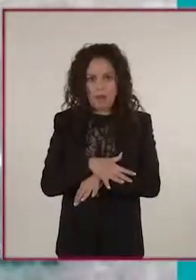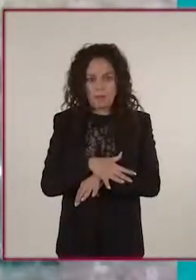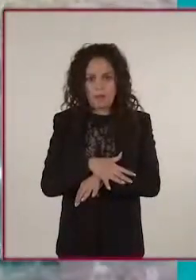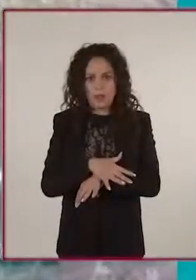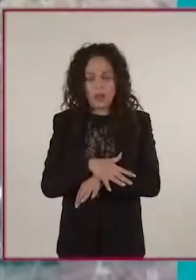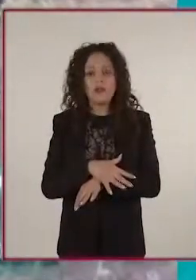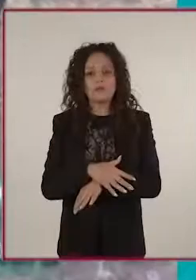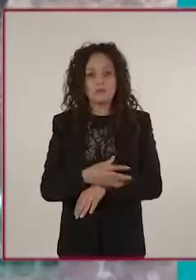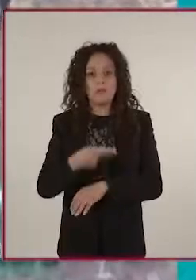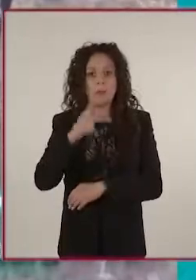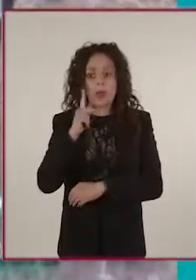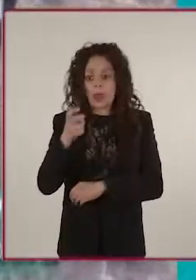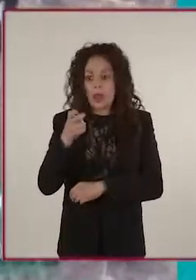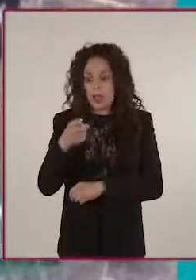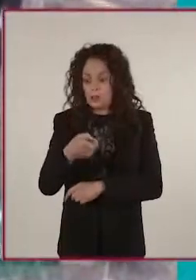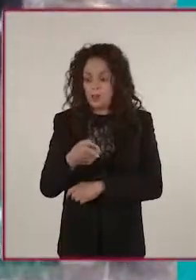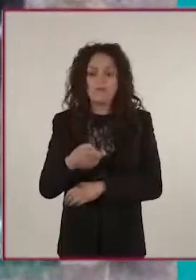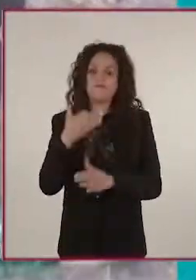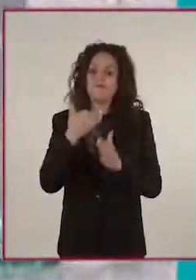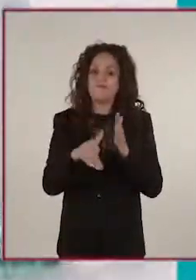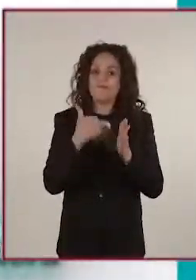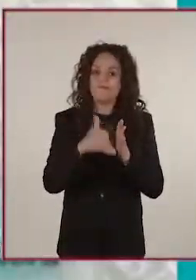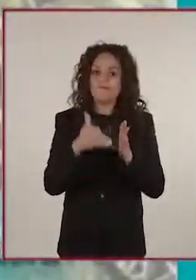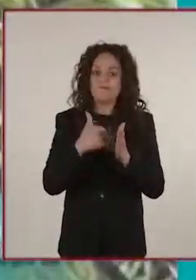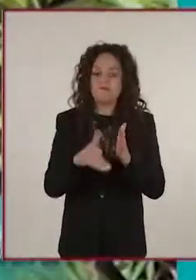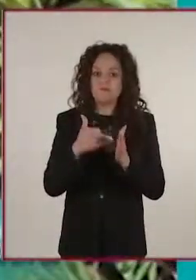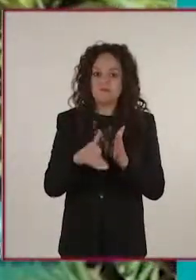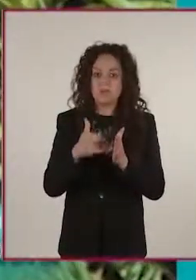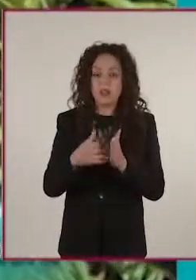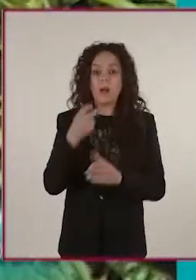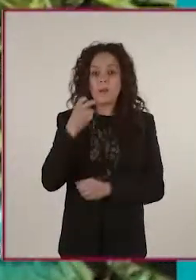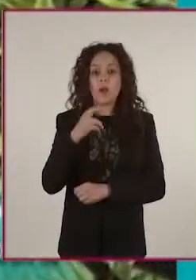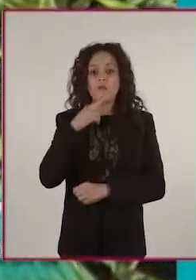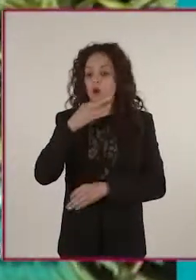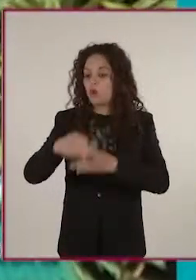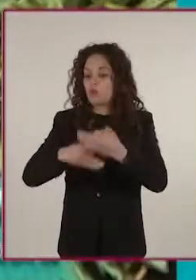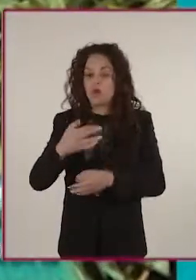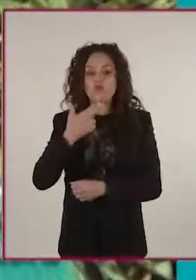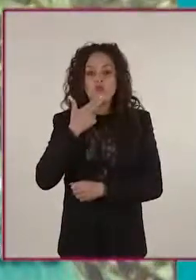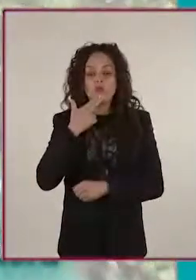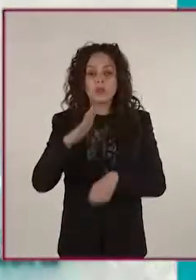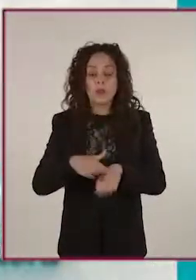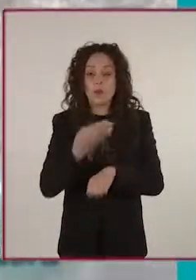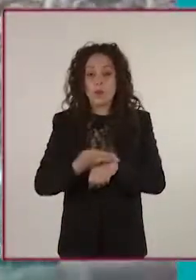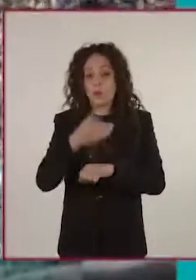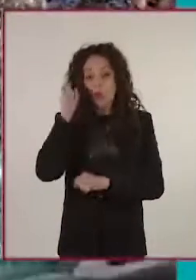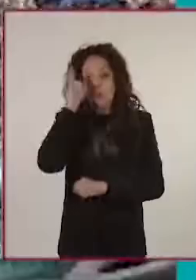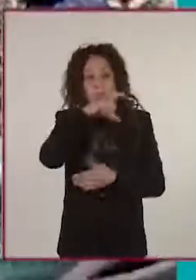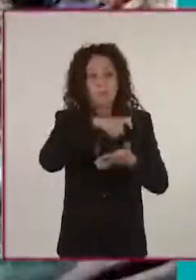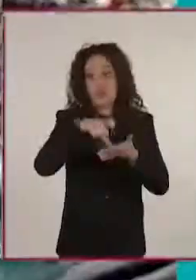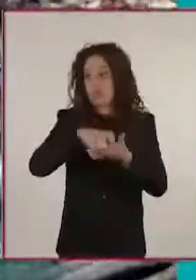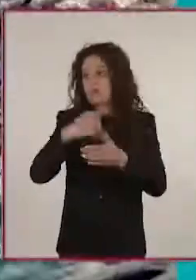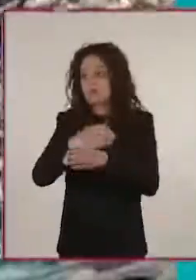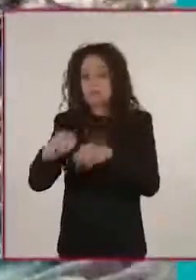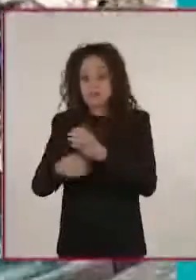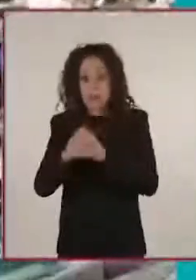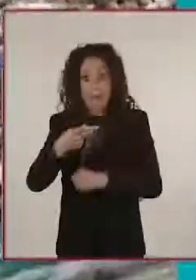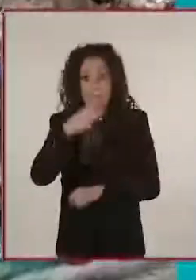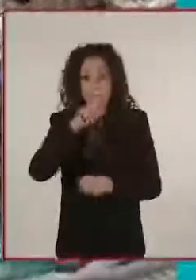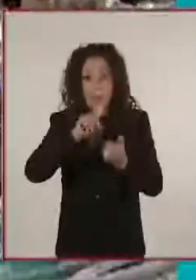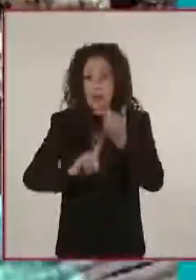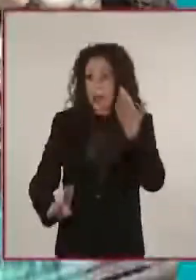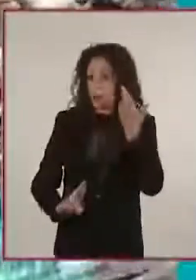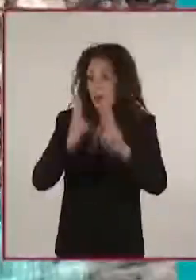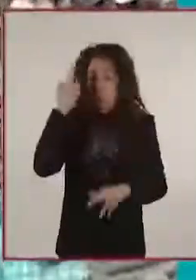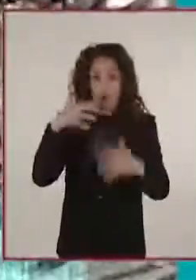los recursos eran insuficientes y no se desperdiciaba nada porque era difícil de adquirir cualquier cosa. Con la revolución industrial vino